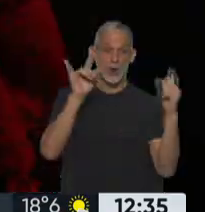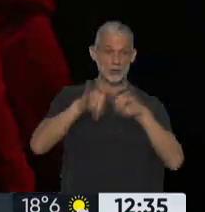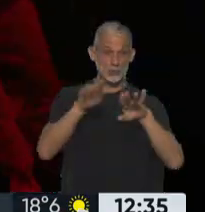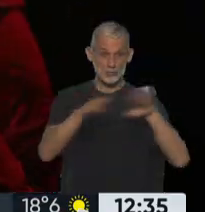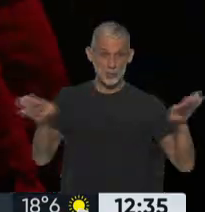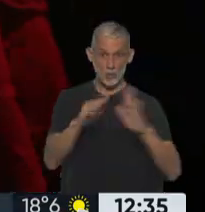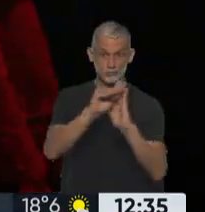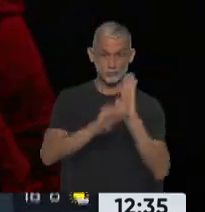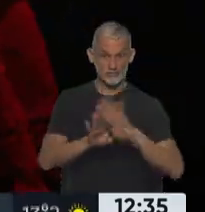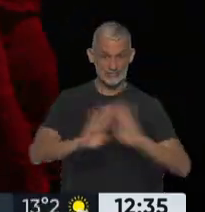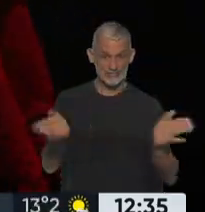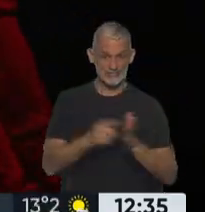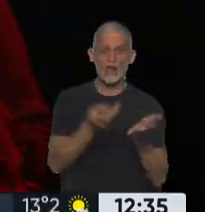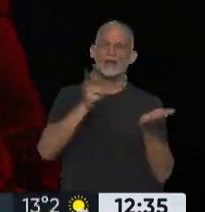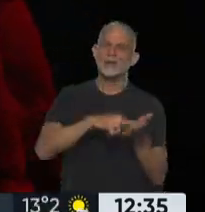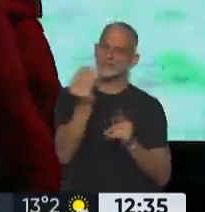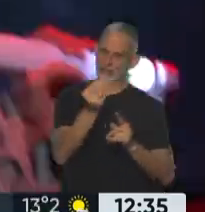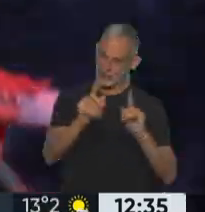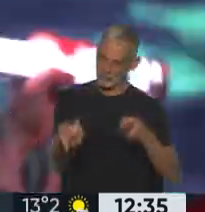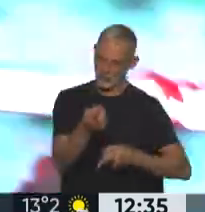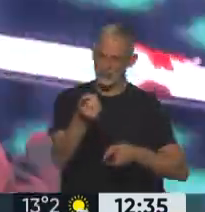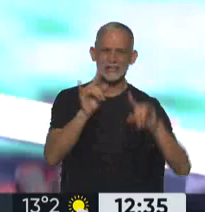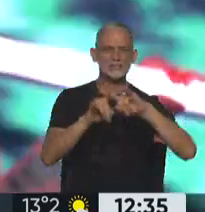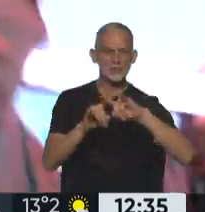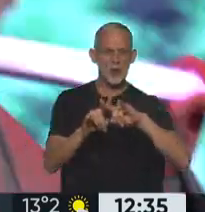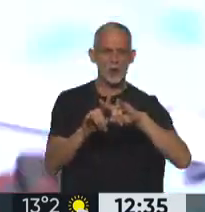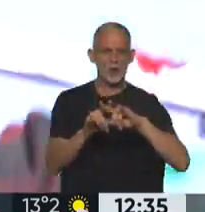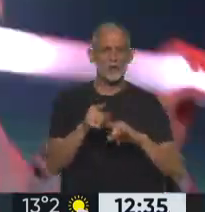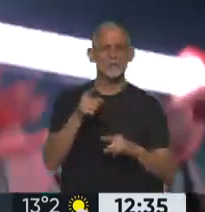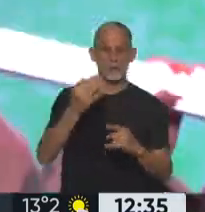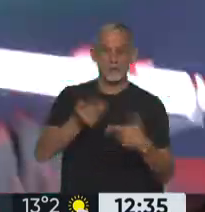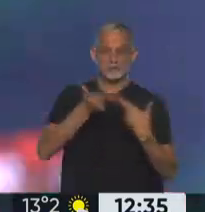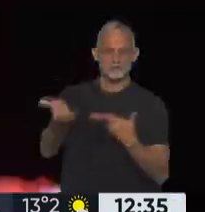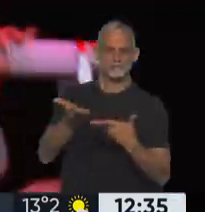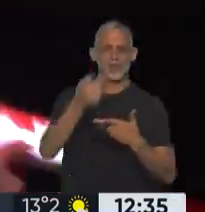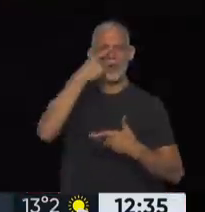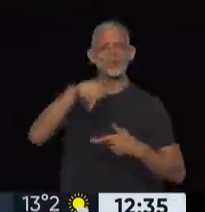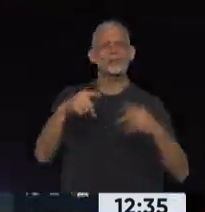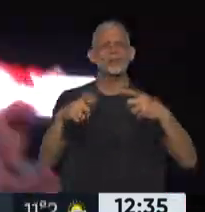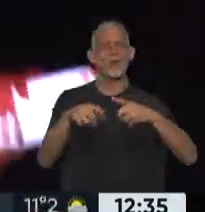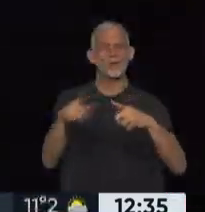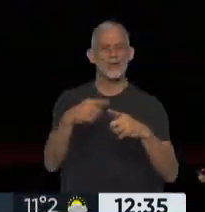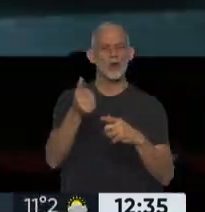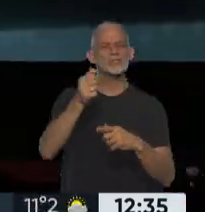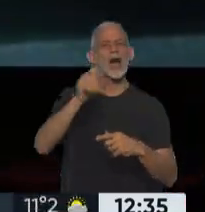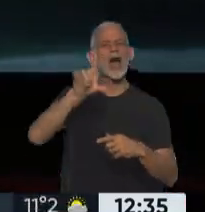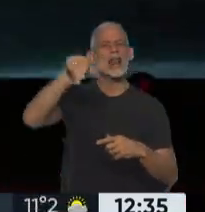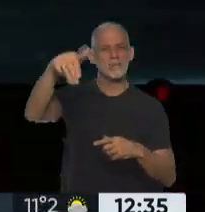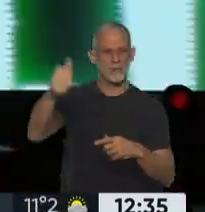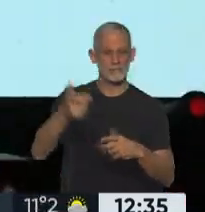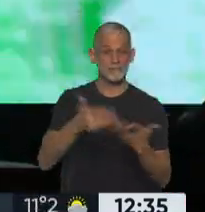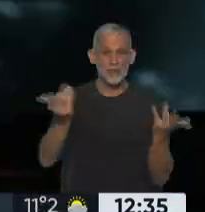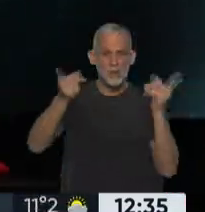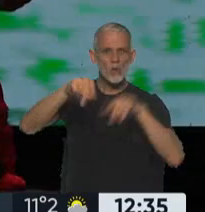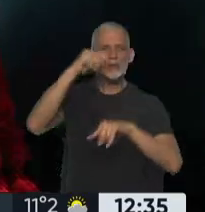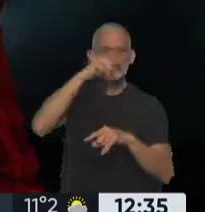tiene programados. De hecho, repitió el sábado también shows en los que está presentando su último disco, Alma. Volverá el